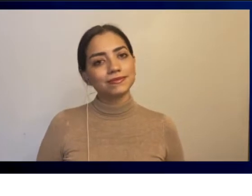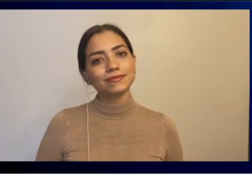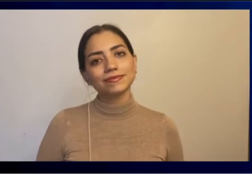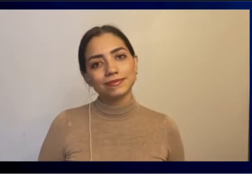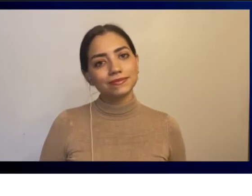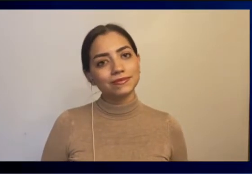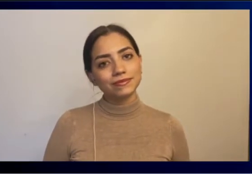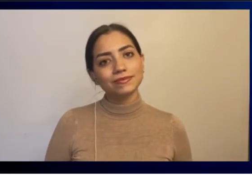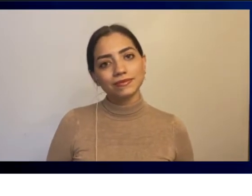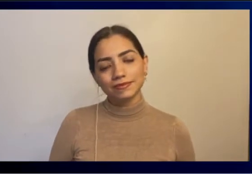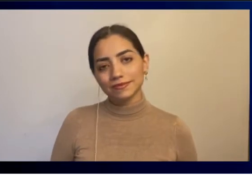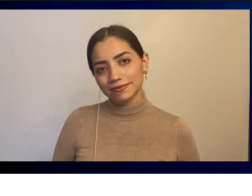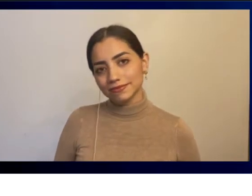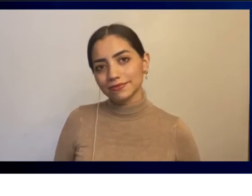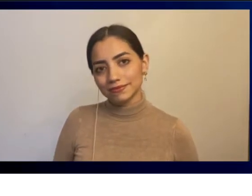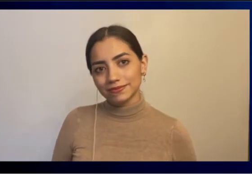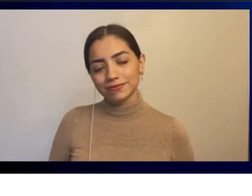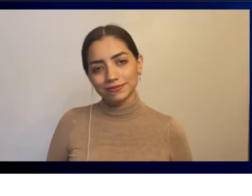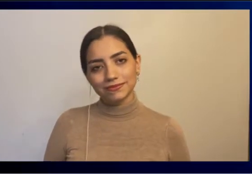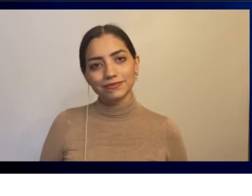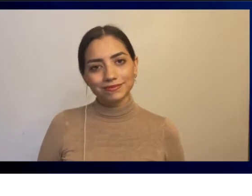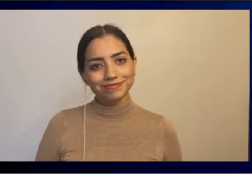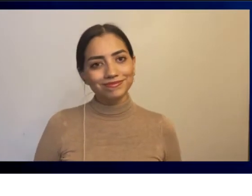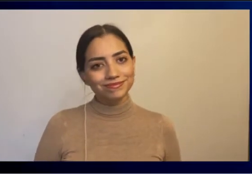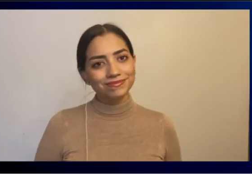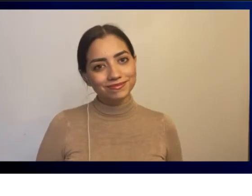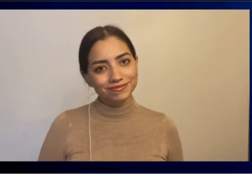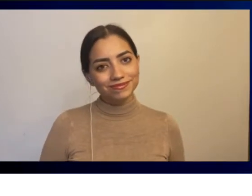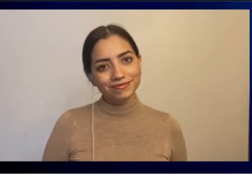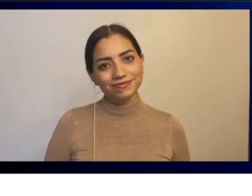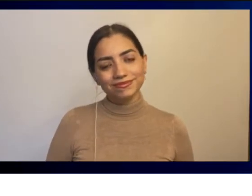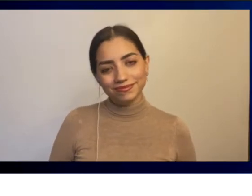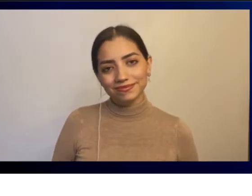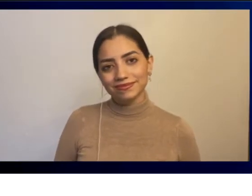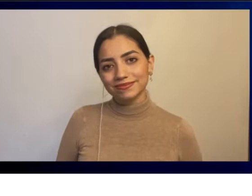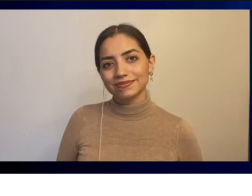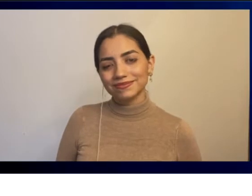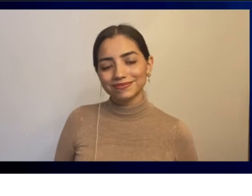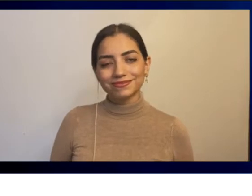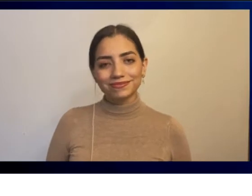sanaste todas mis heridas con tu amor.